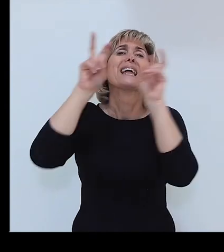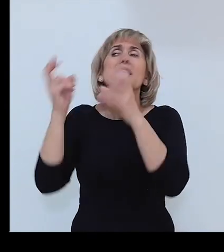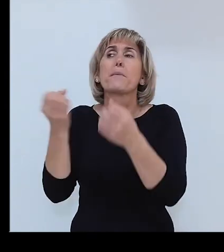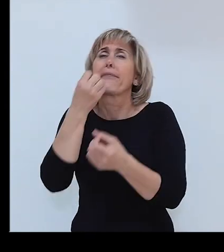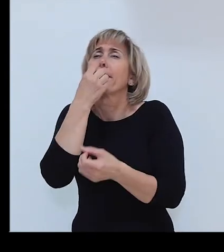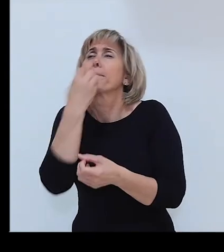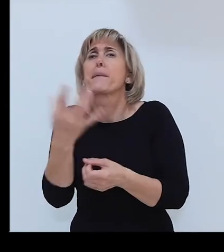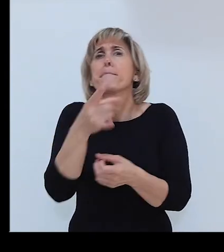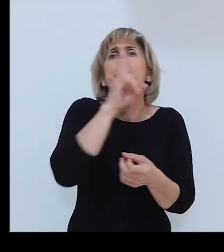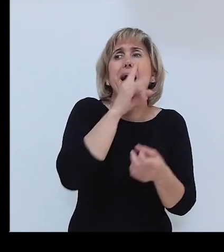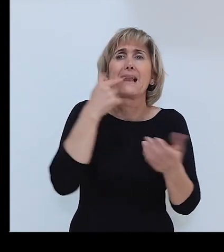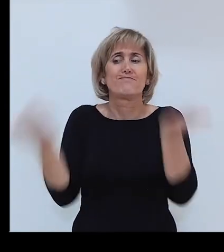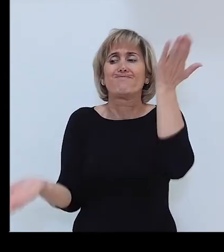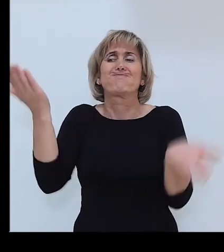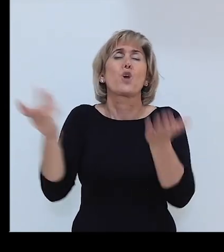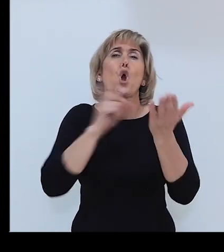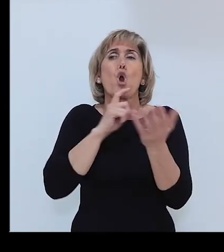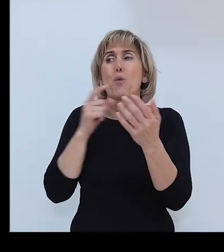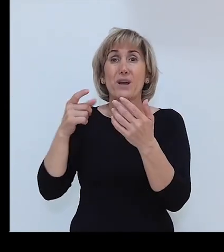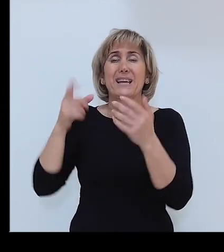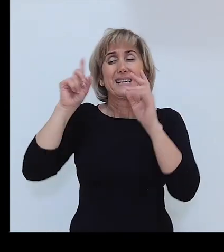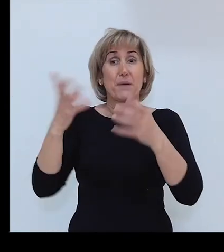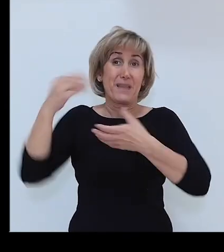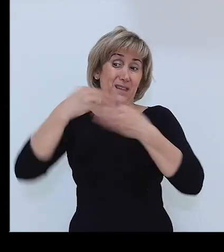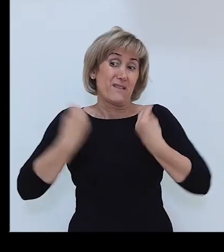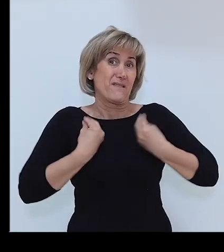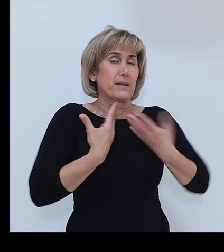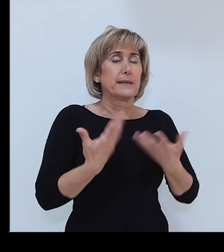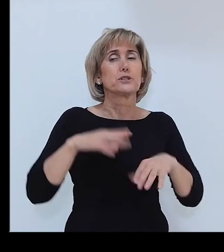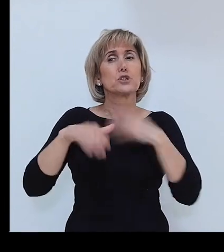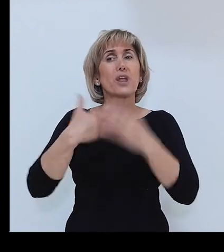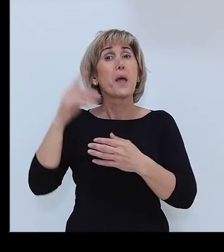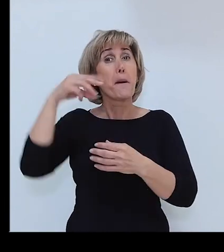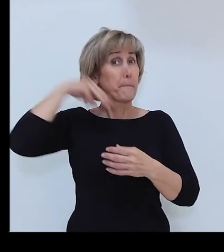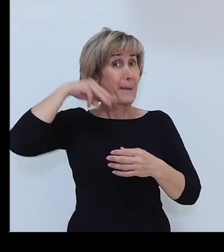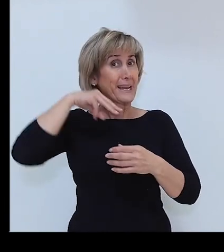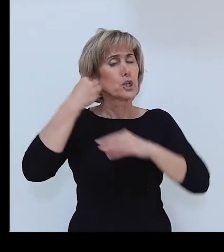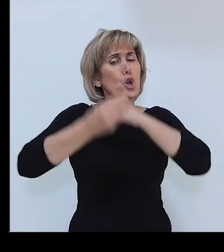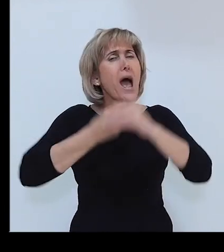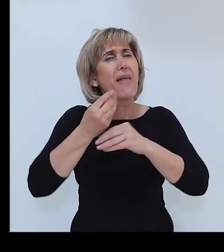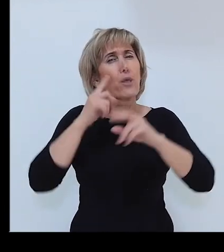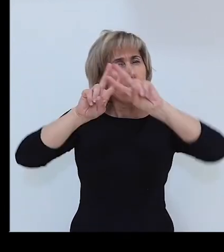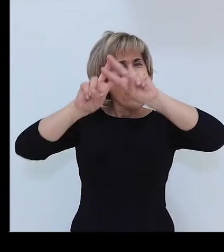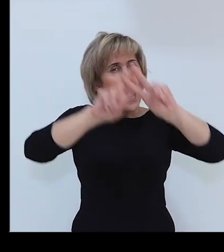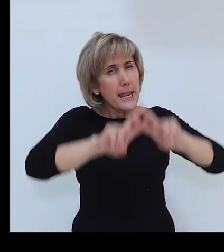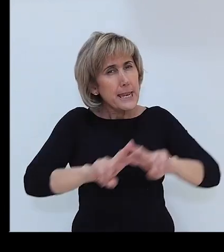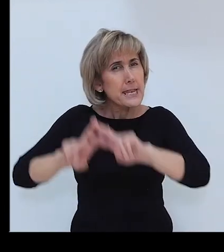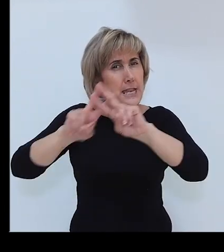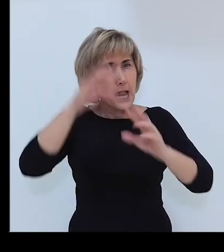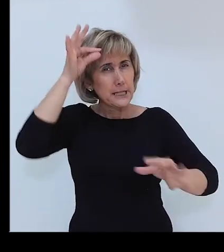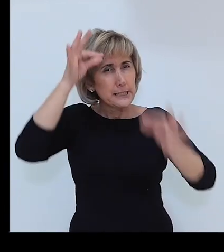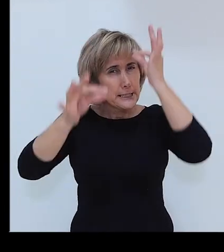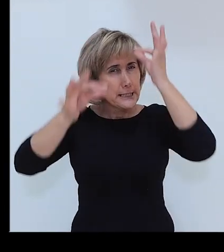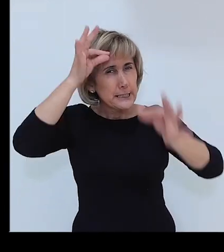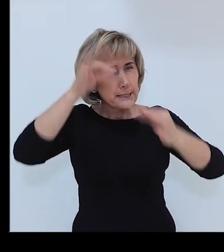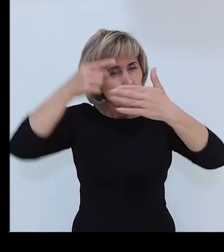reparte las cuestiones del bien y del mal de la convivencia, y luego las instituciones. Martineau